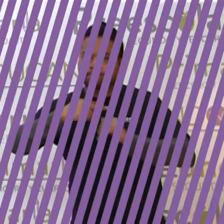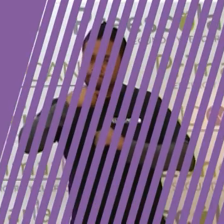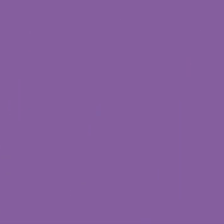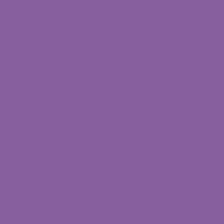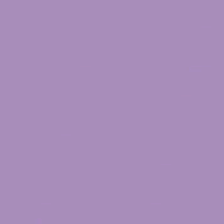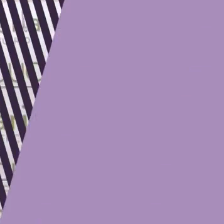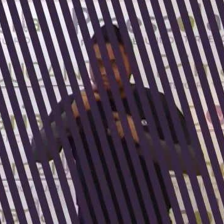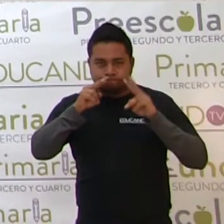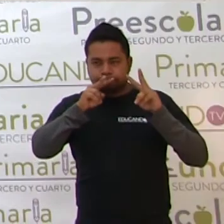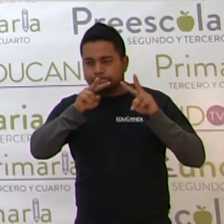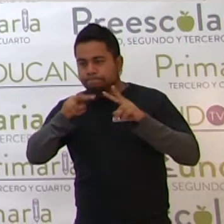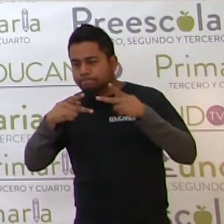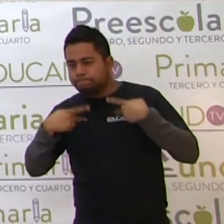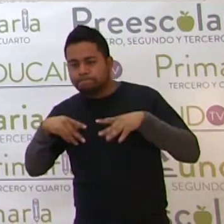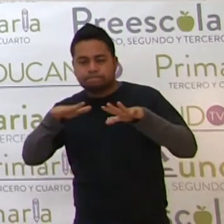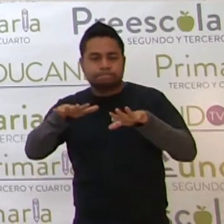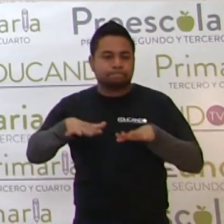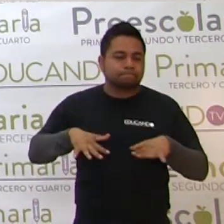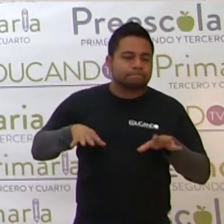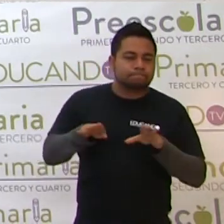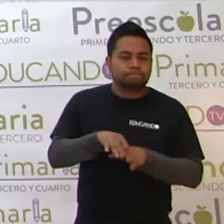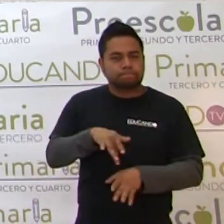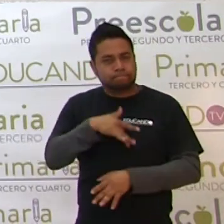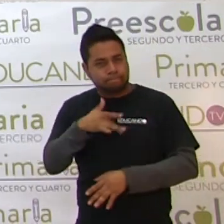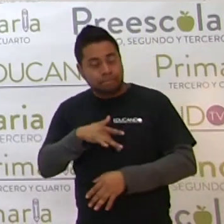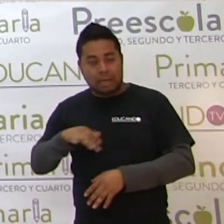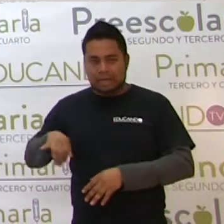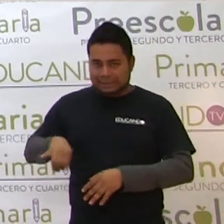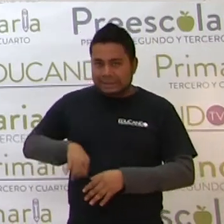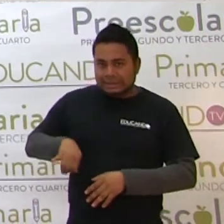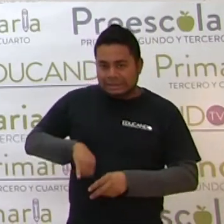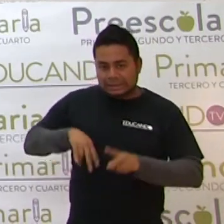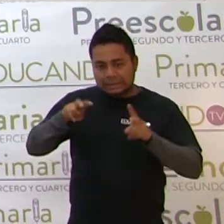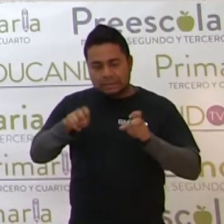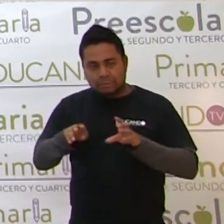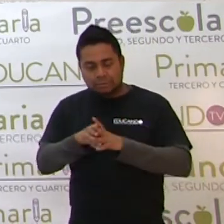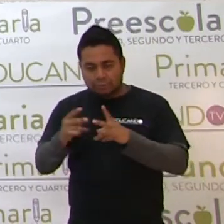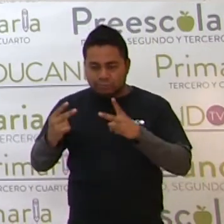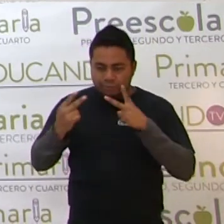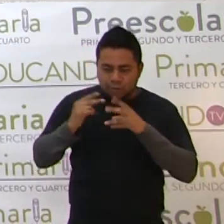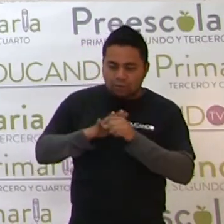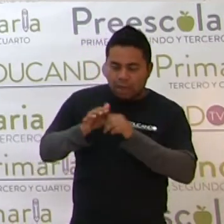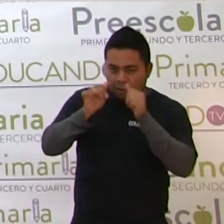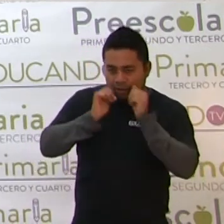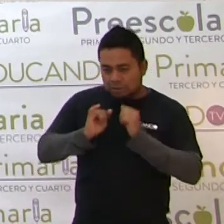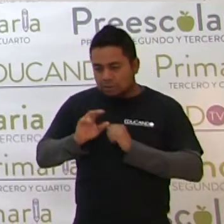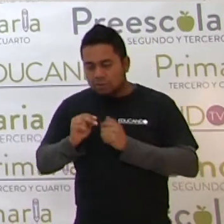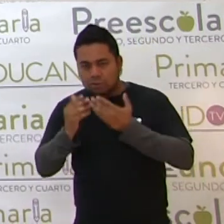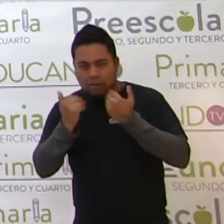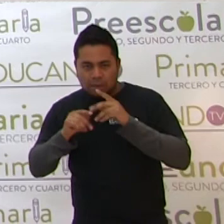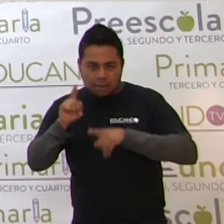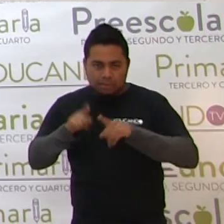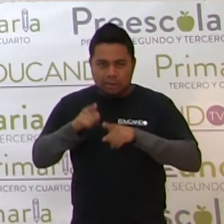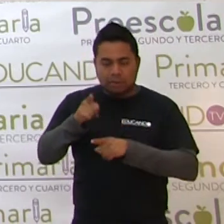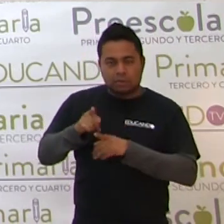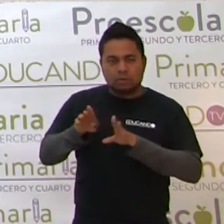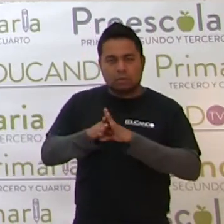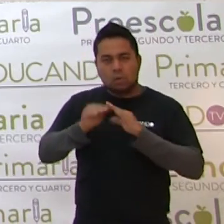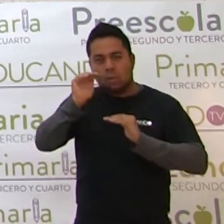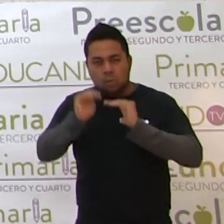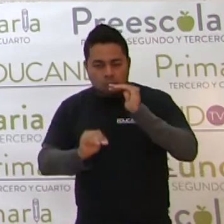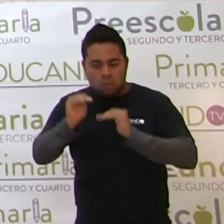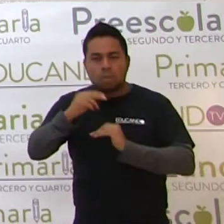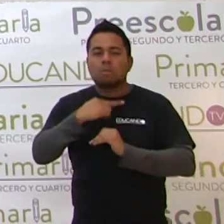vayas observando a tu público si se va sintiendo interesado en el tema y de esta manera tú vayas haciendo tus variaciones de